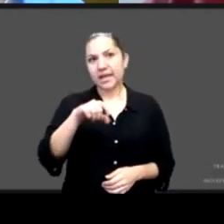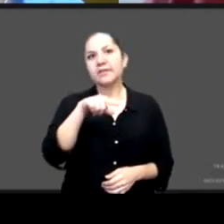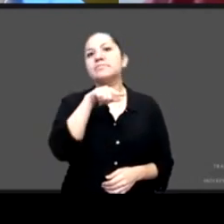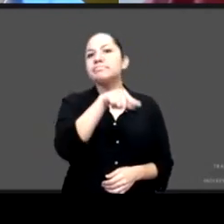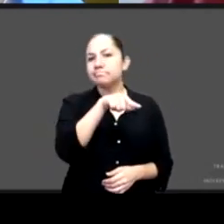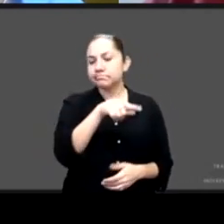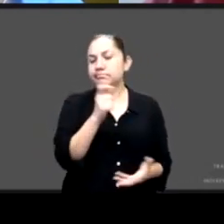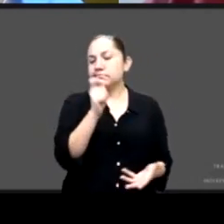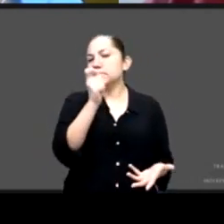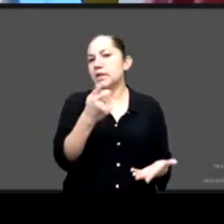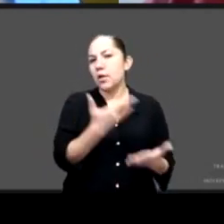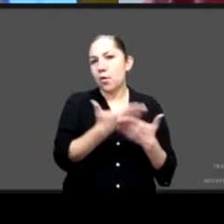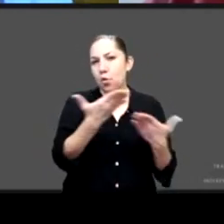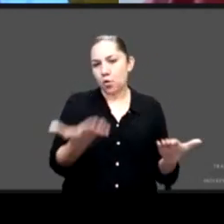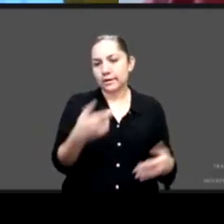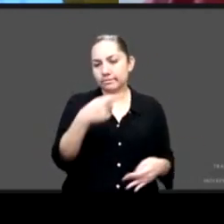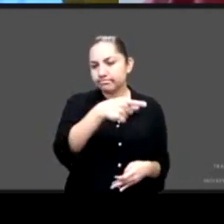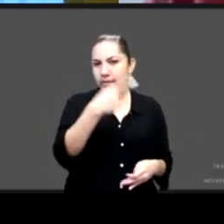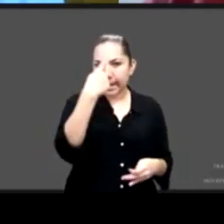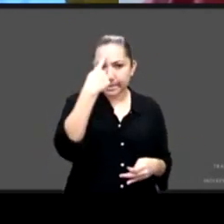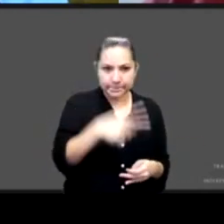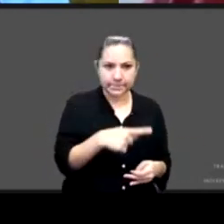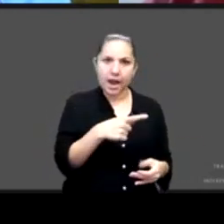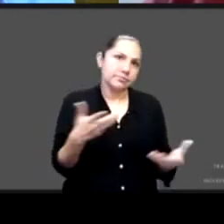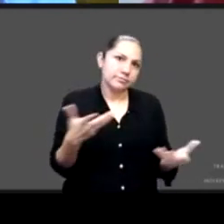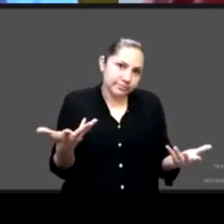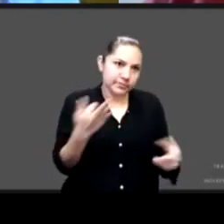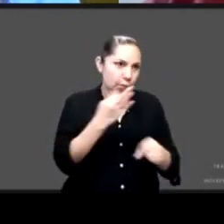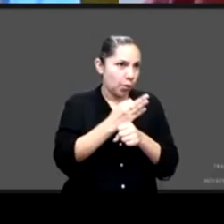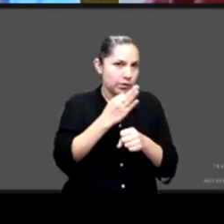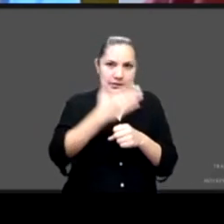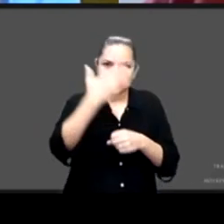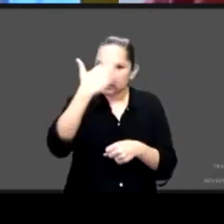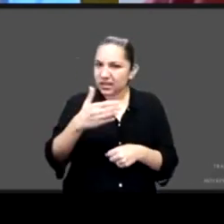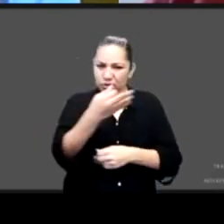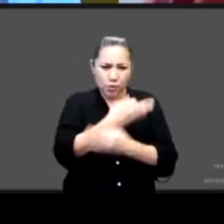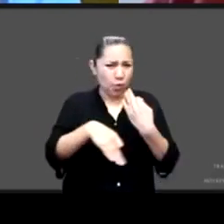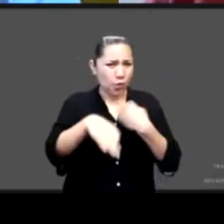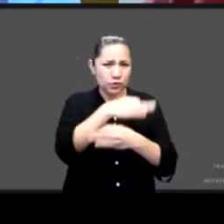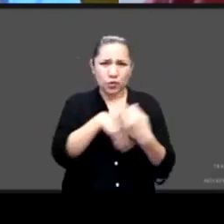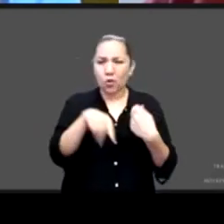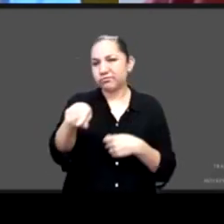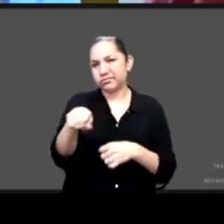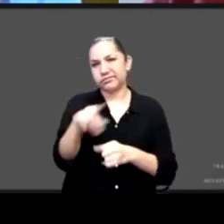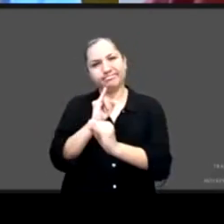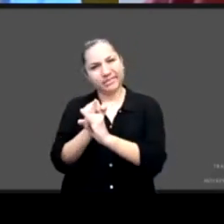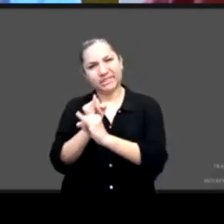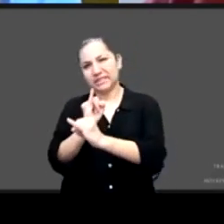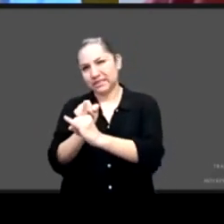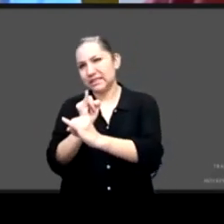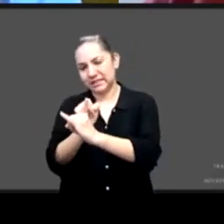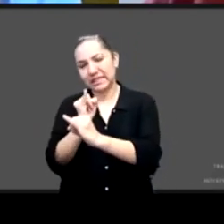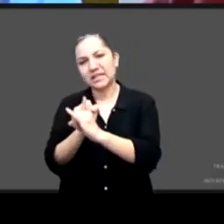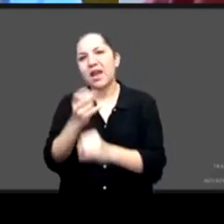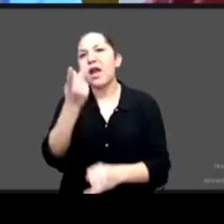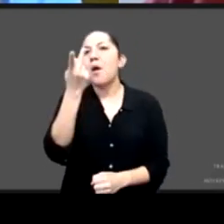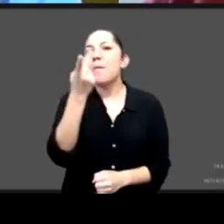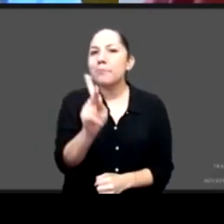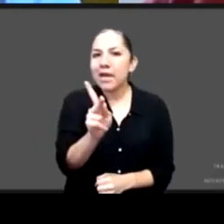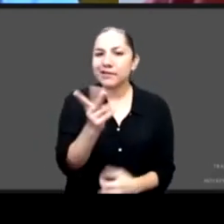es importante reconocer que no todo el mundo en México, por desgracia, tiene